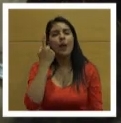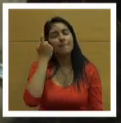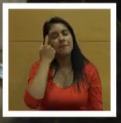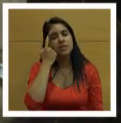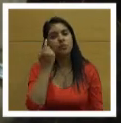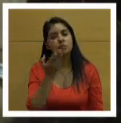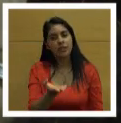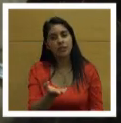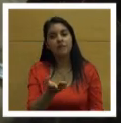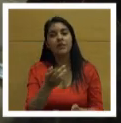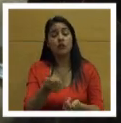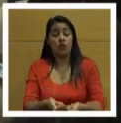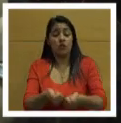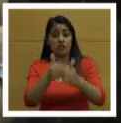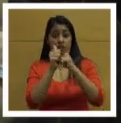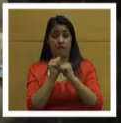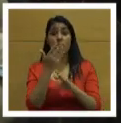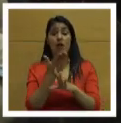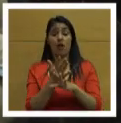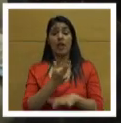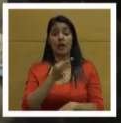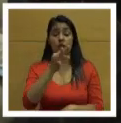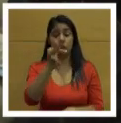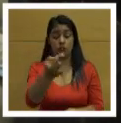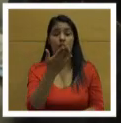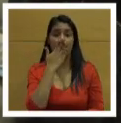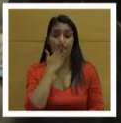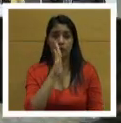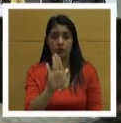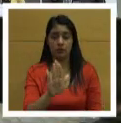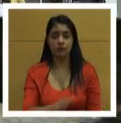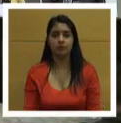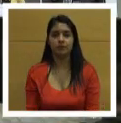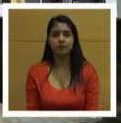los desafíos que tenemos a futuro para poder ir mejorando?